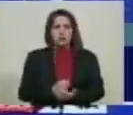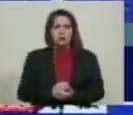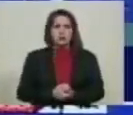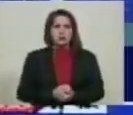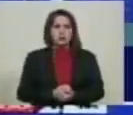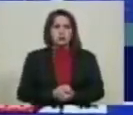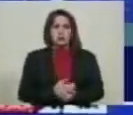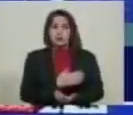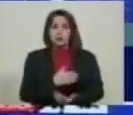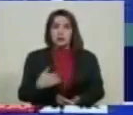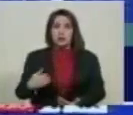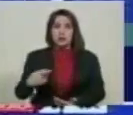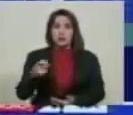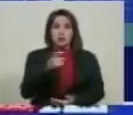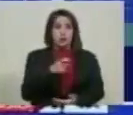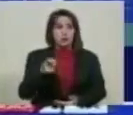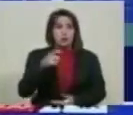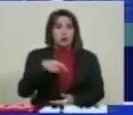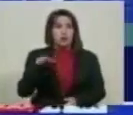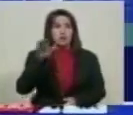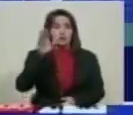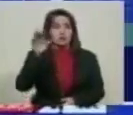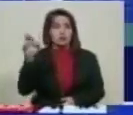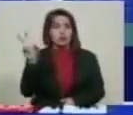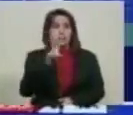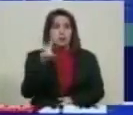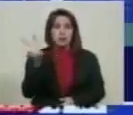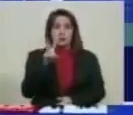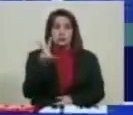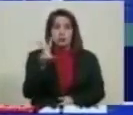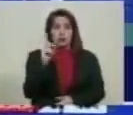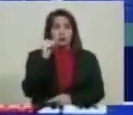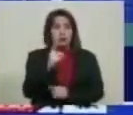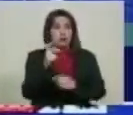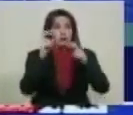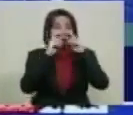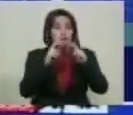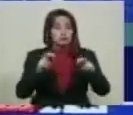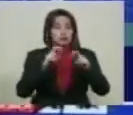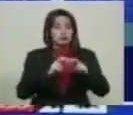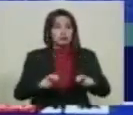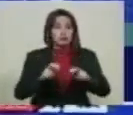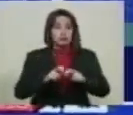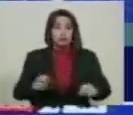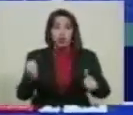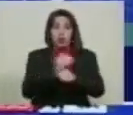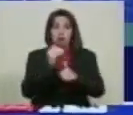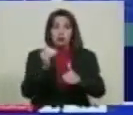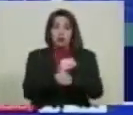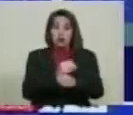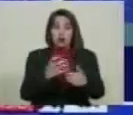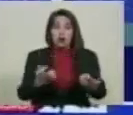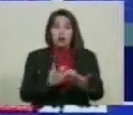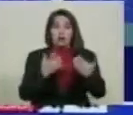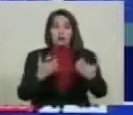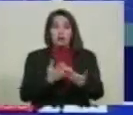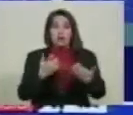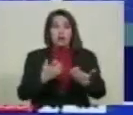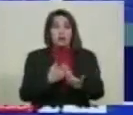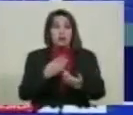Si queremos buscar las claves del futuro de Venezuela, encontrémosla en la batalla que vamos a